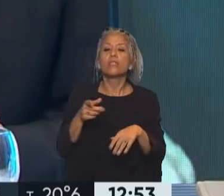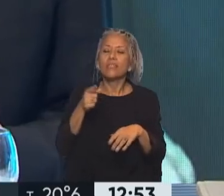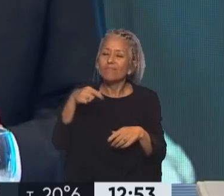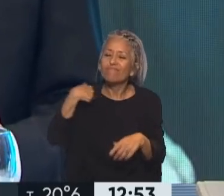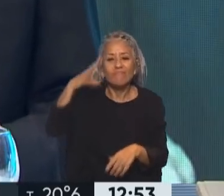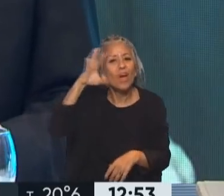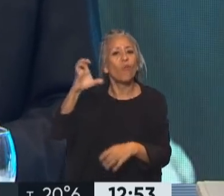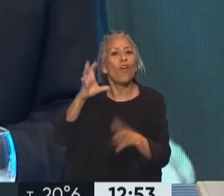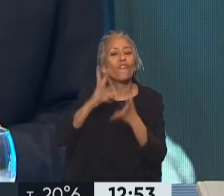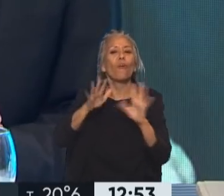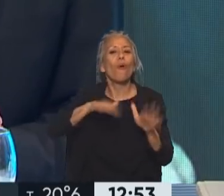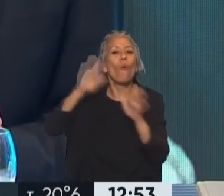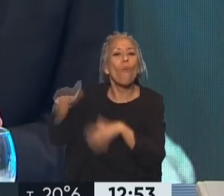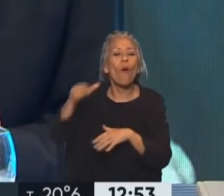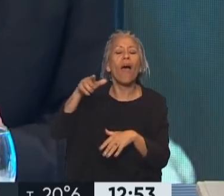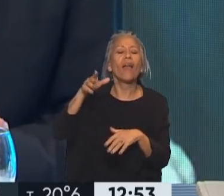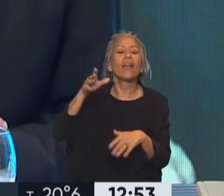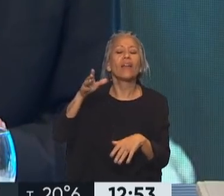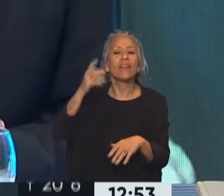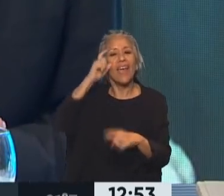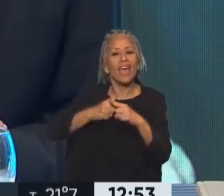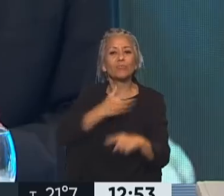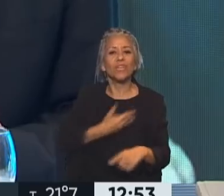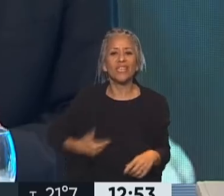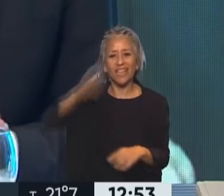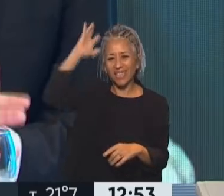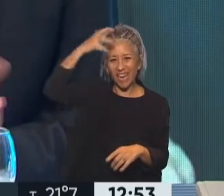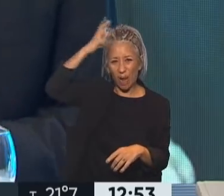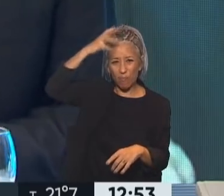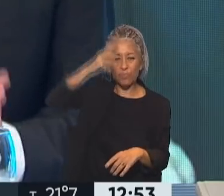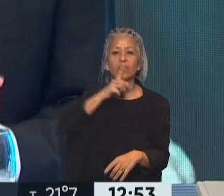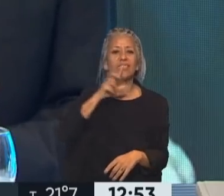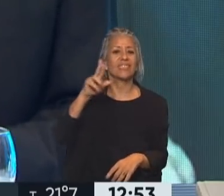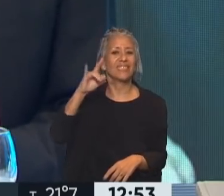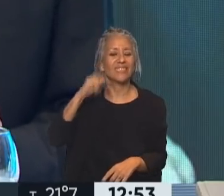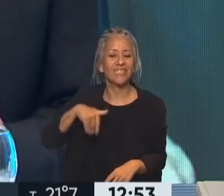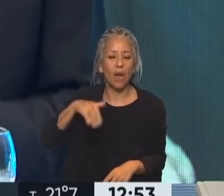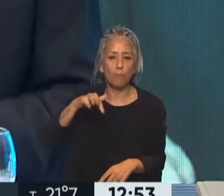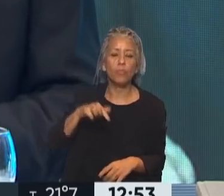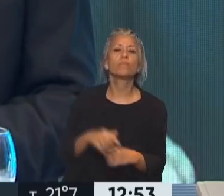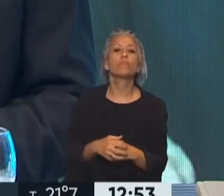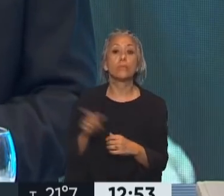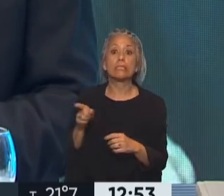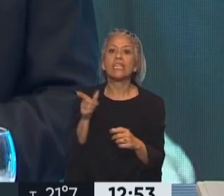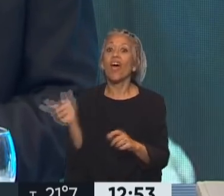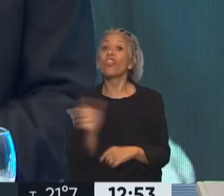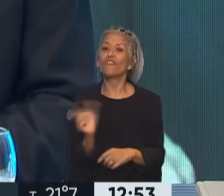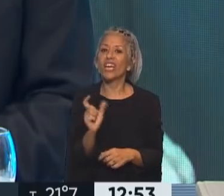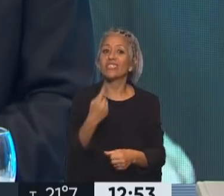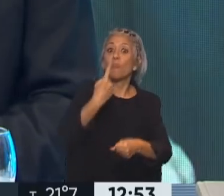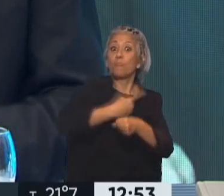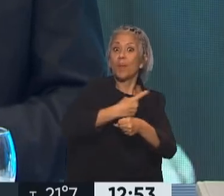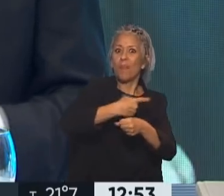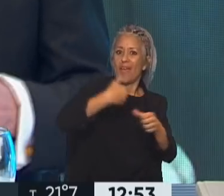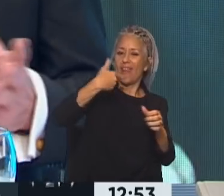¿no? Y conquistar ese voto quizás trabajador. Sí, yo marcaría la diferencia entre primera y segunda vuelta. Eso en la primera vuelta le funcionó muy